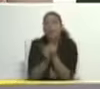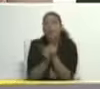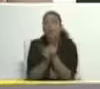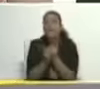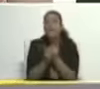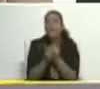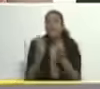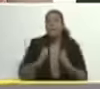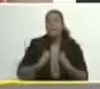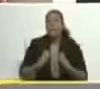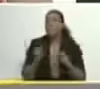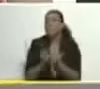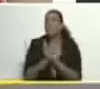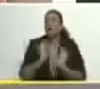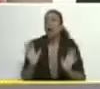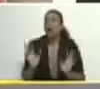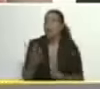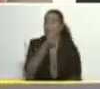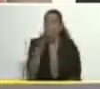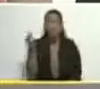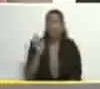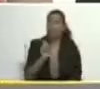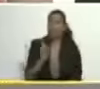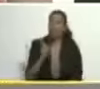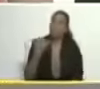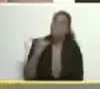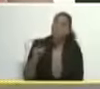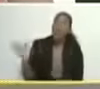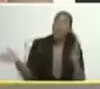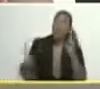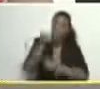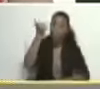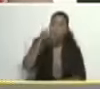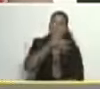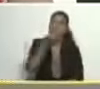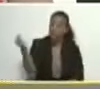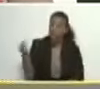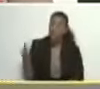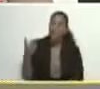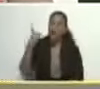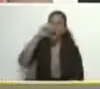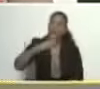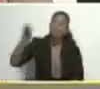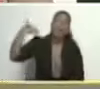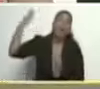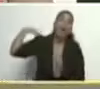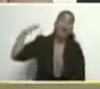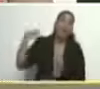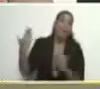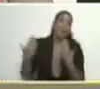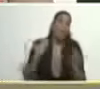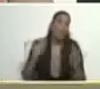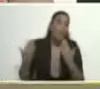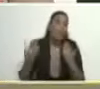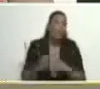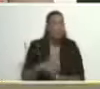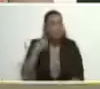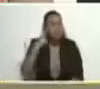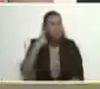No es perfecto, pero ha habido logros considerables. Y uno debe